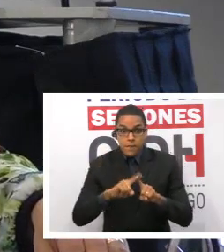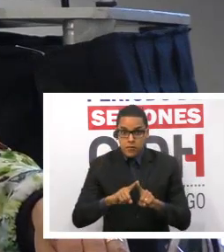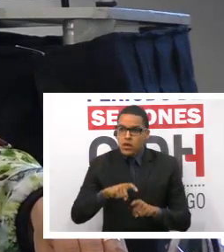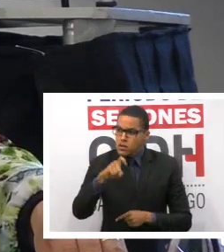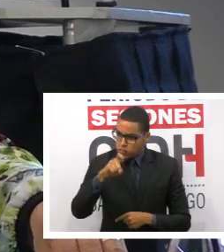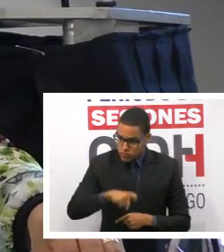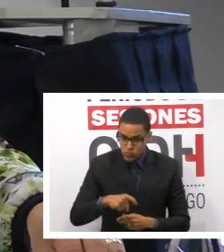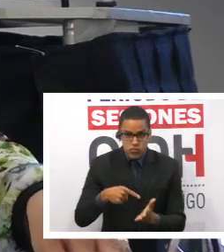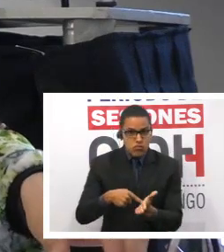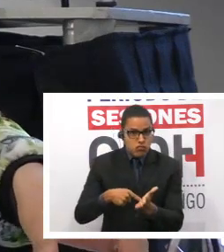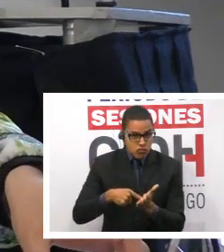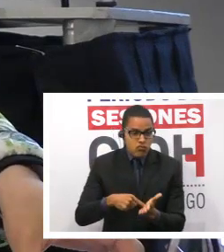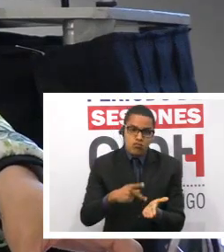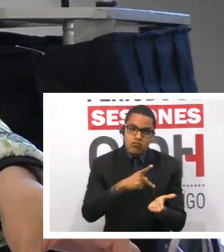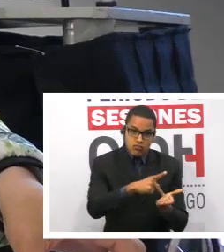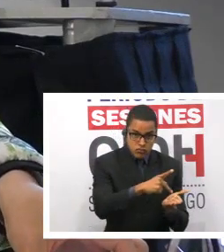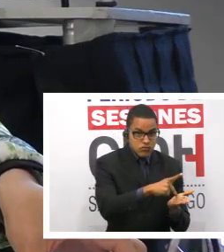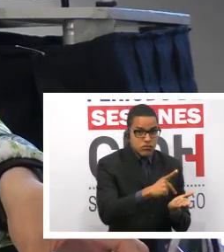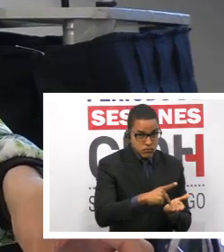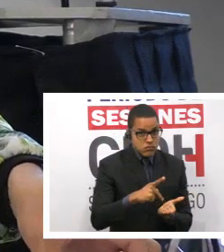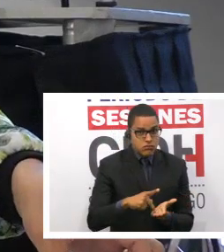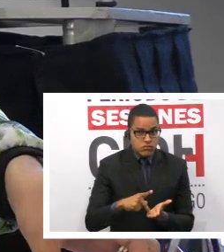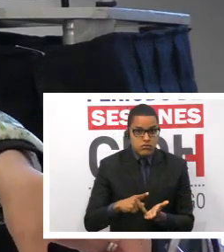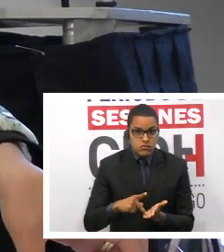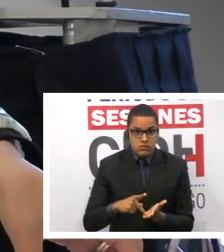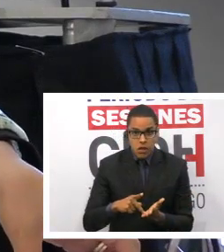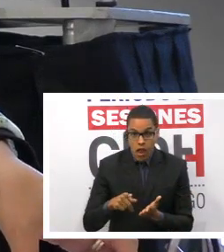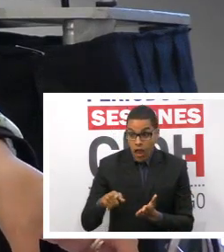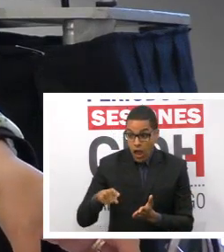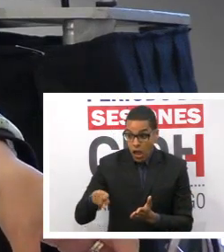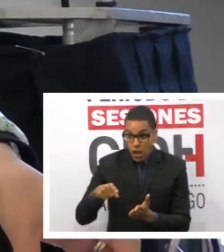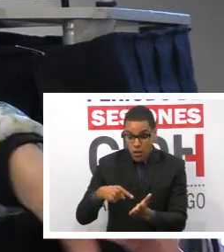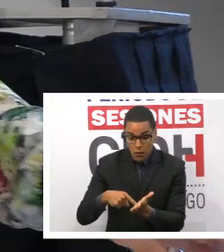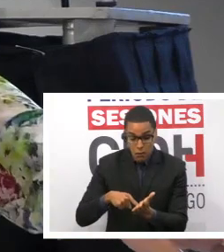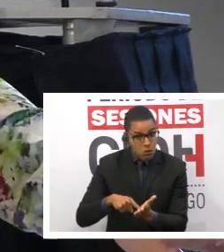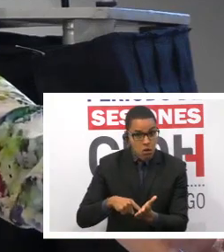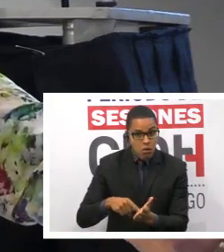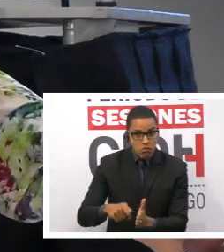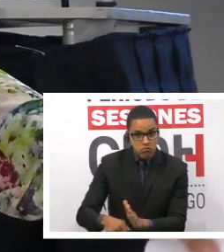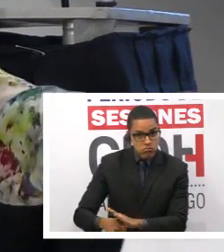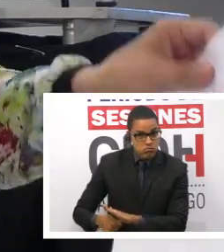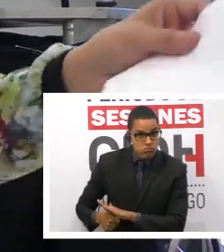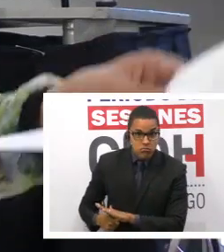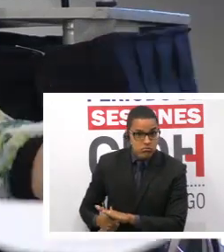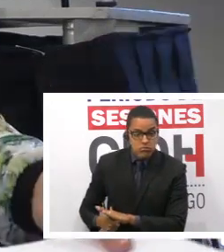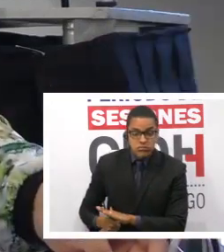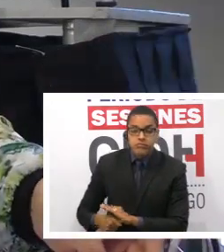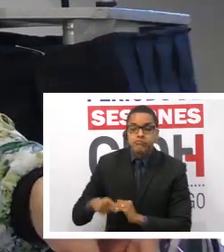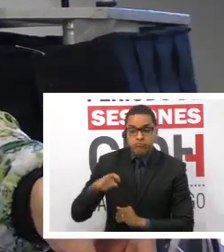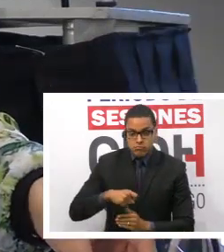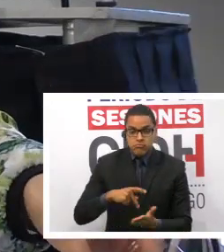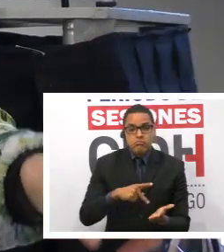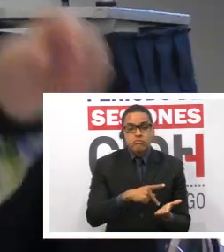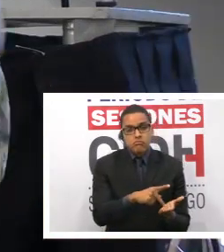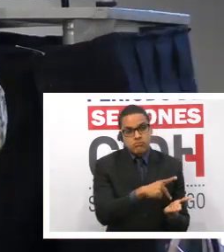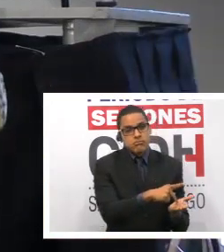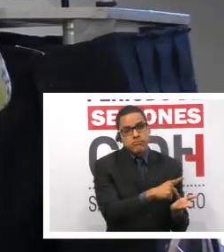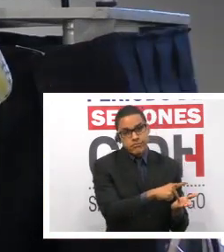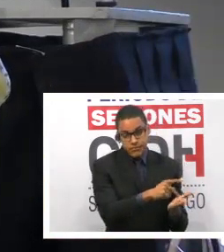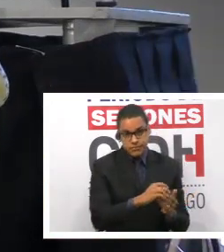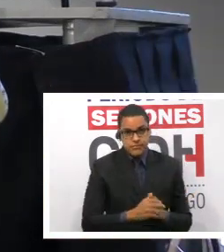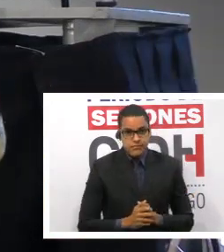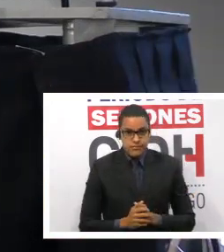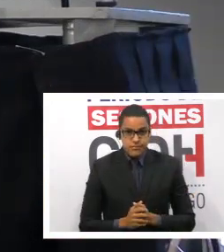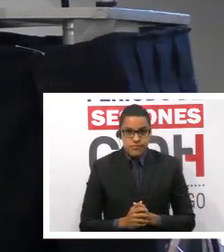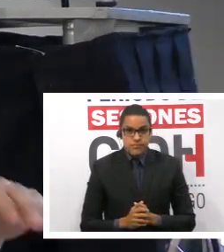derechos humanos en concordancia con el comentario general 24 el comité de naciones unidas recientemente también solicitamos